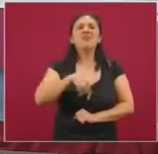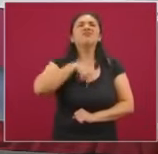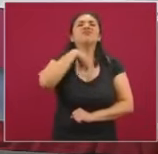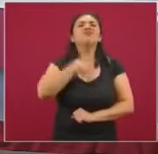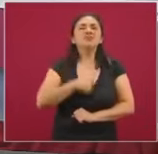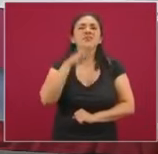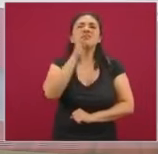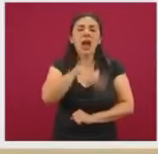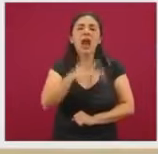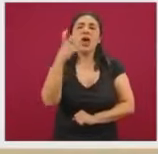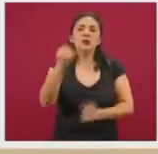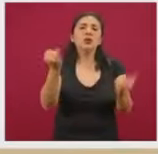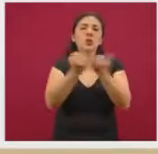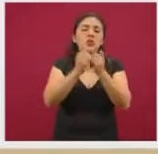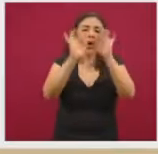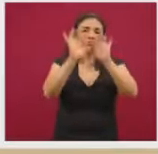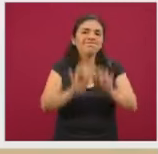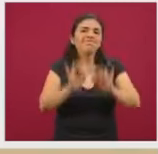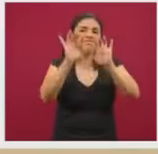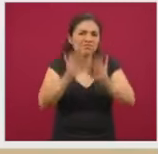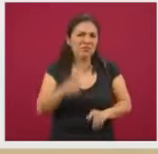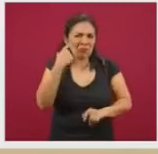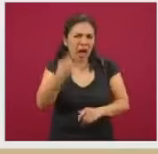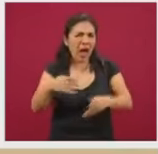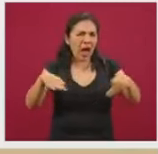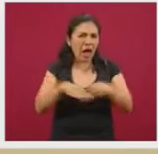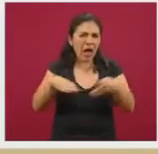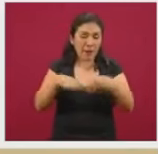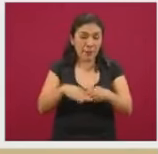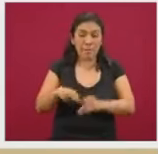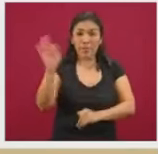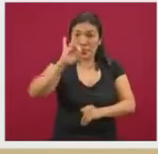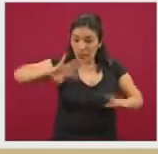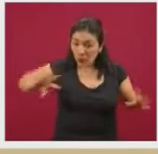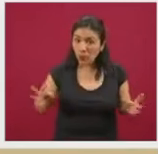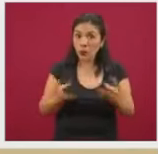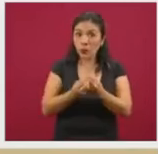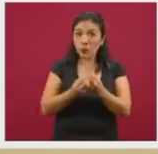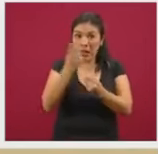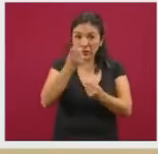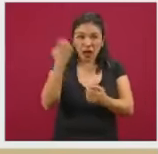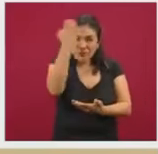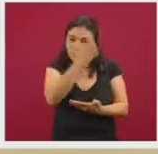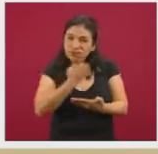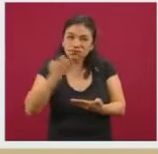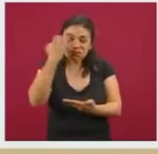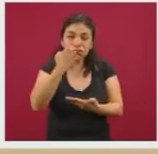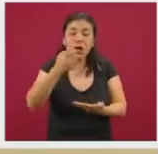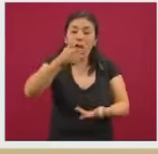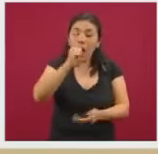algunos de los diagnósticos que se vieron con frecuencia. Una vez que incluimos esto, encontramos